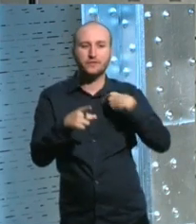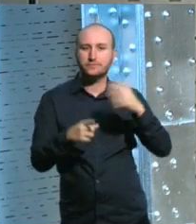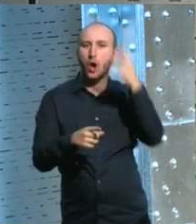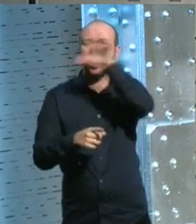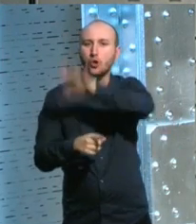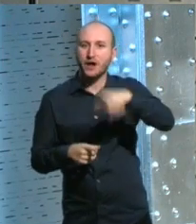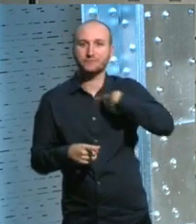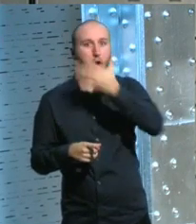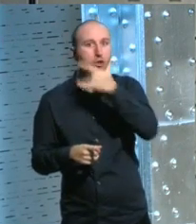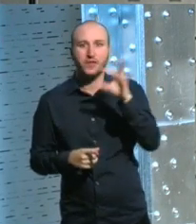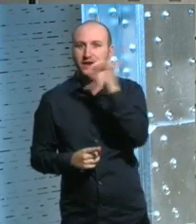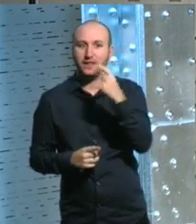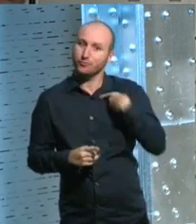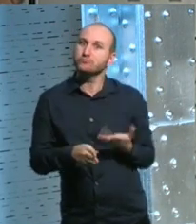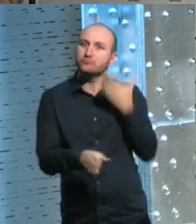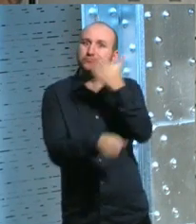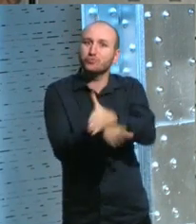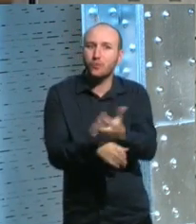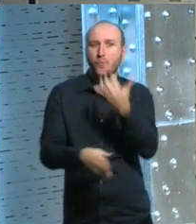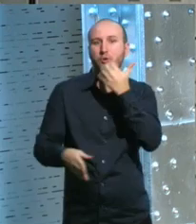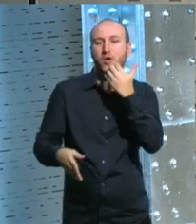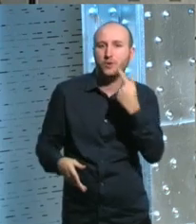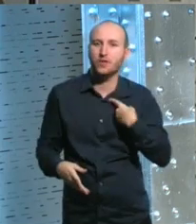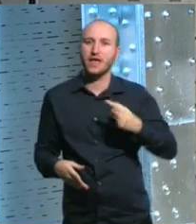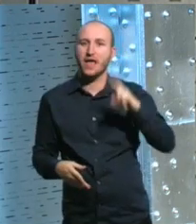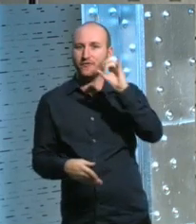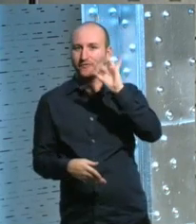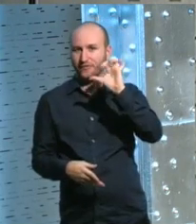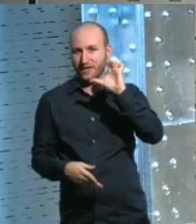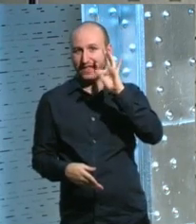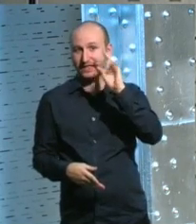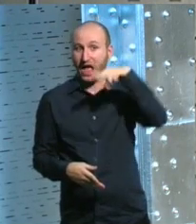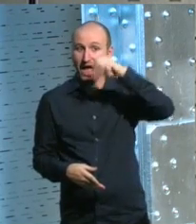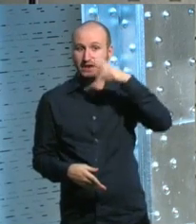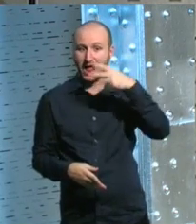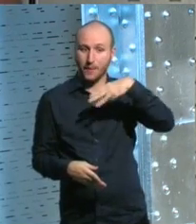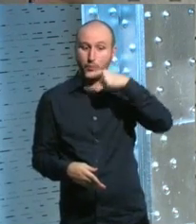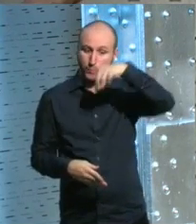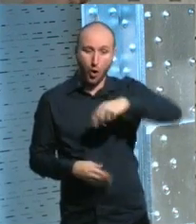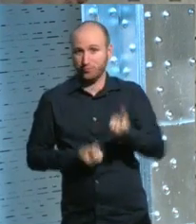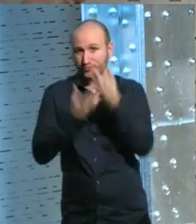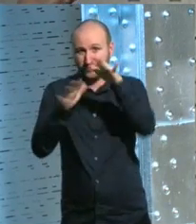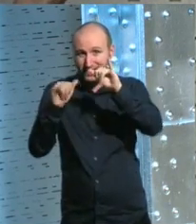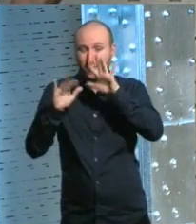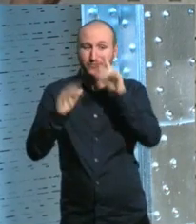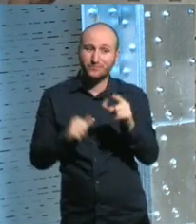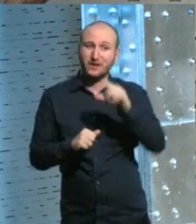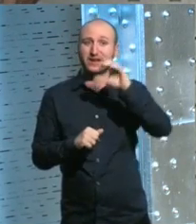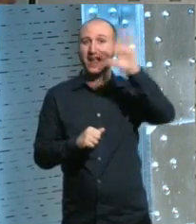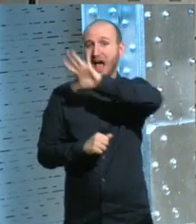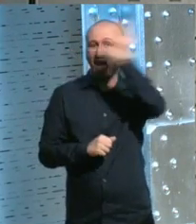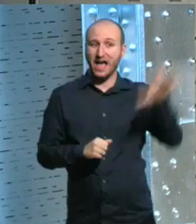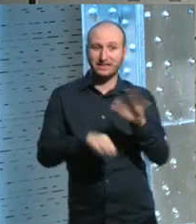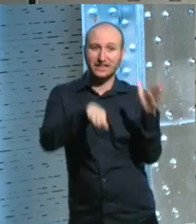Fue el caso, por ejemplo, de Vietnam, del cual no voy a hablar hoy, pero fui a Vietnam porque en Asia del Sureste me decían algo está pasando en